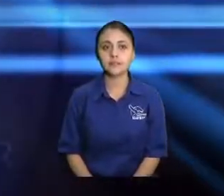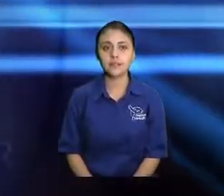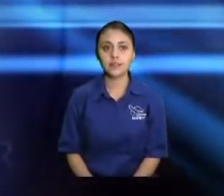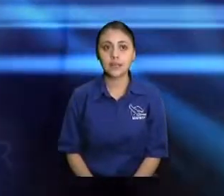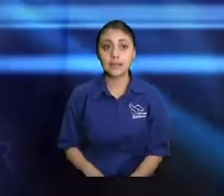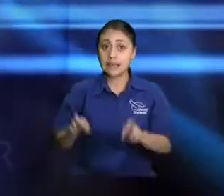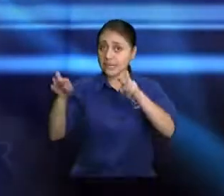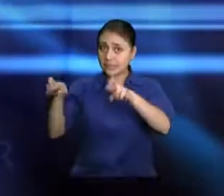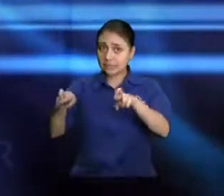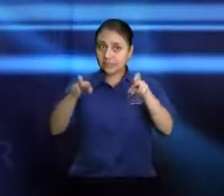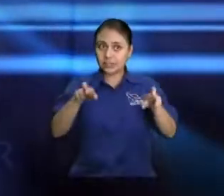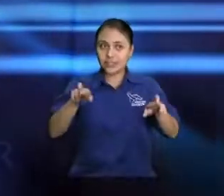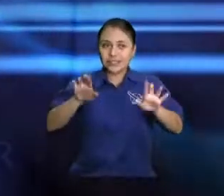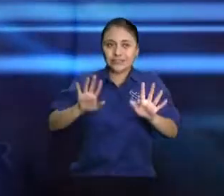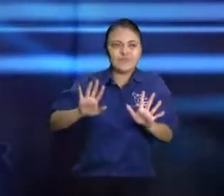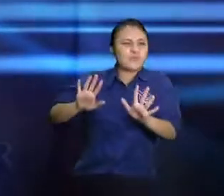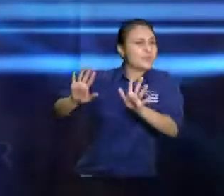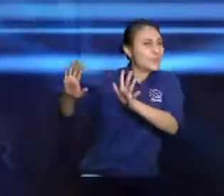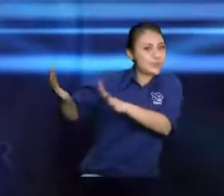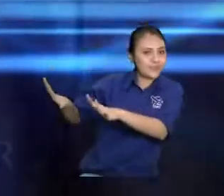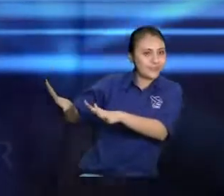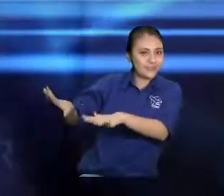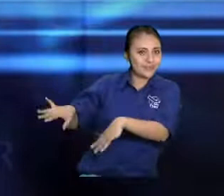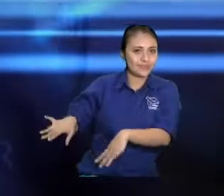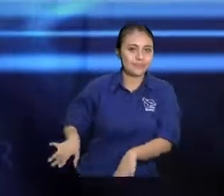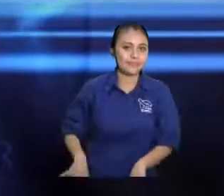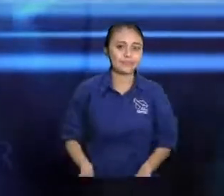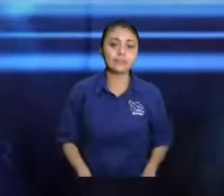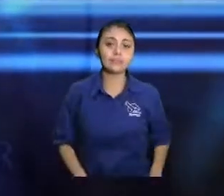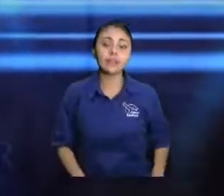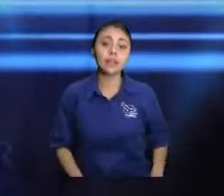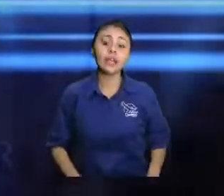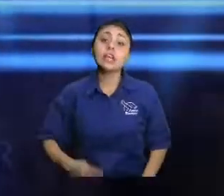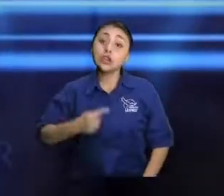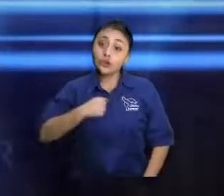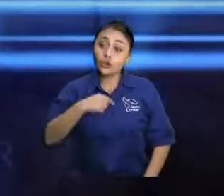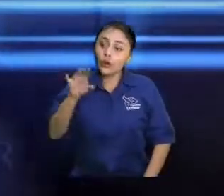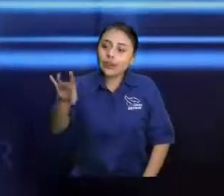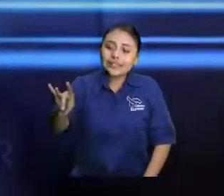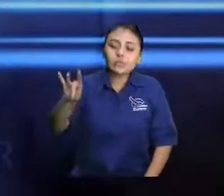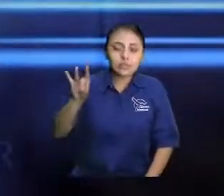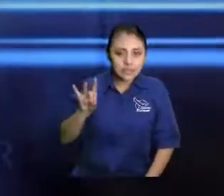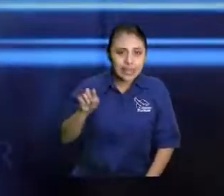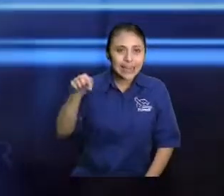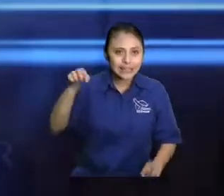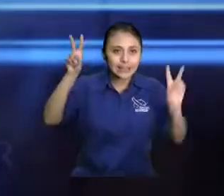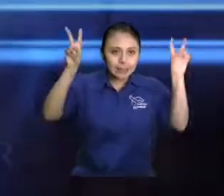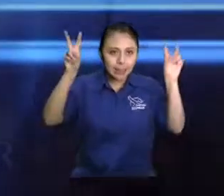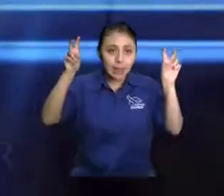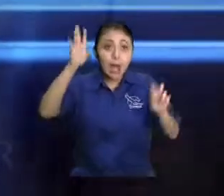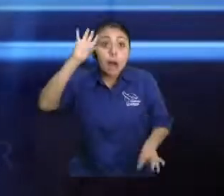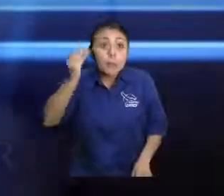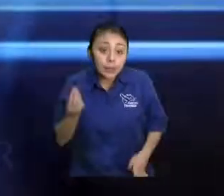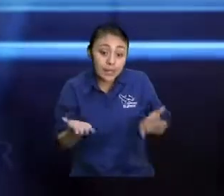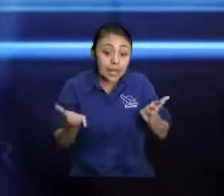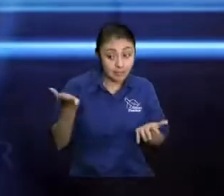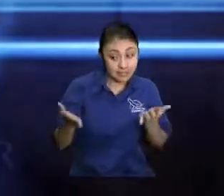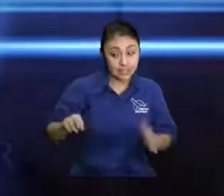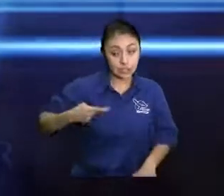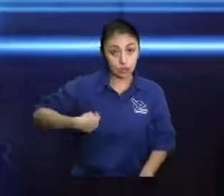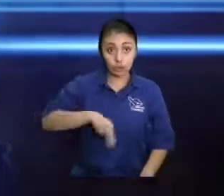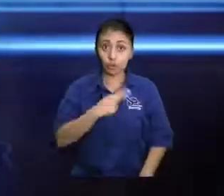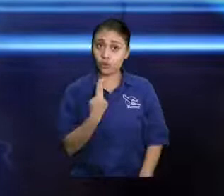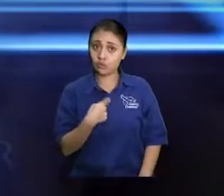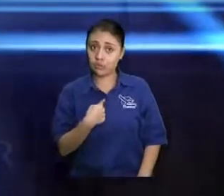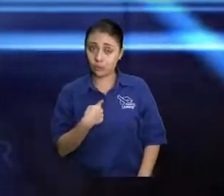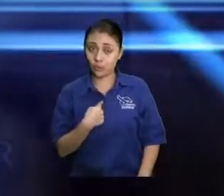Lo escogí porque a veces nosotros mismos en la iglesia